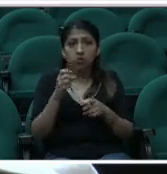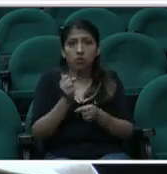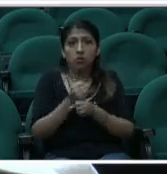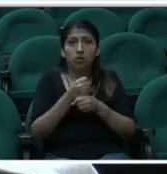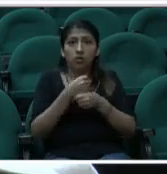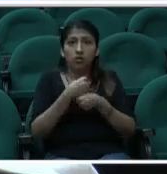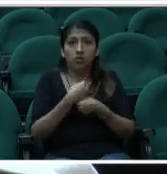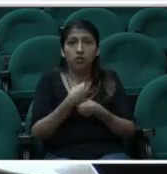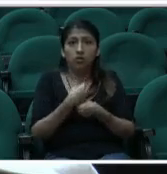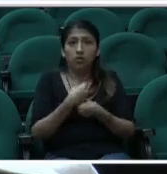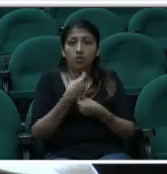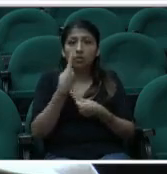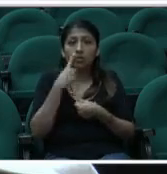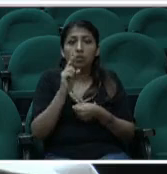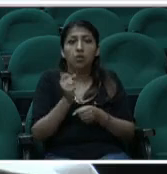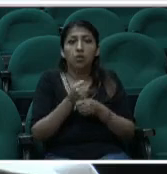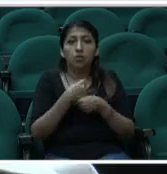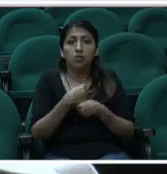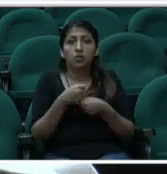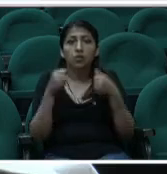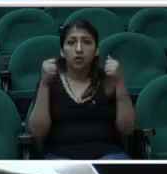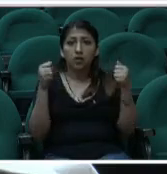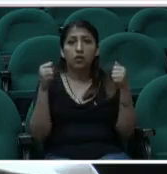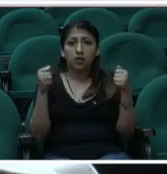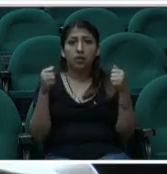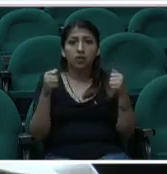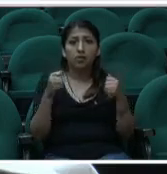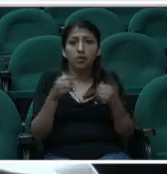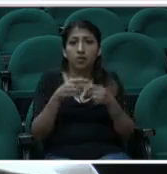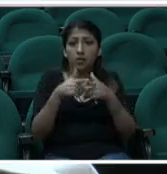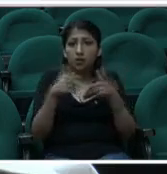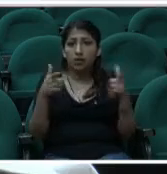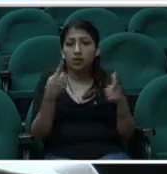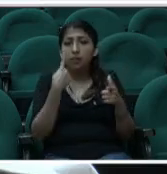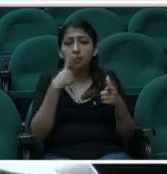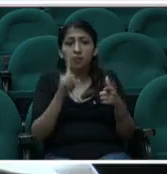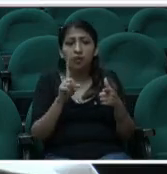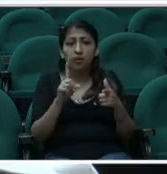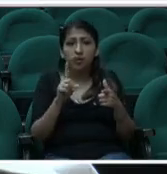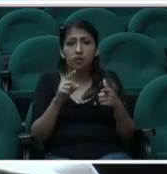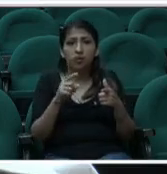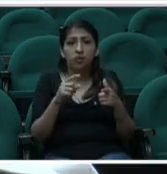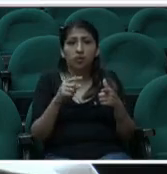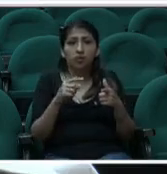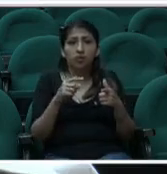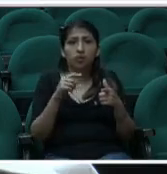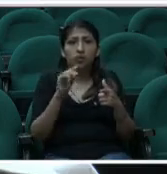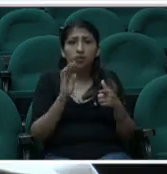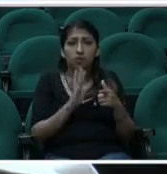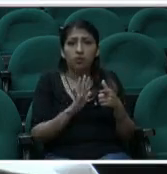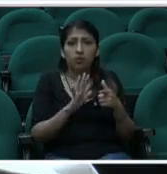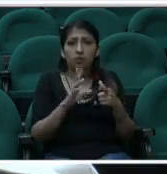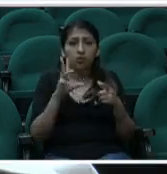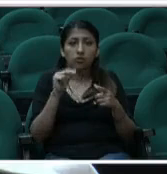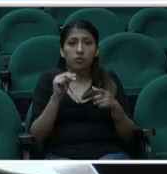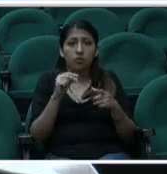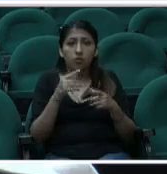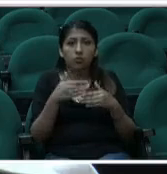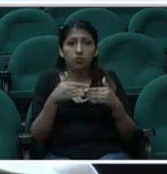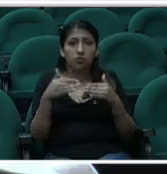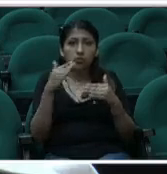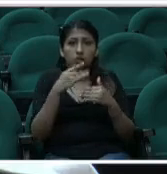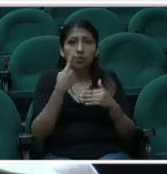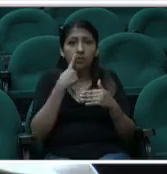optado por hacer una campaña austera pero consideró que eso tal vez no será